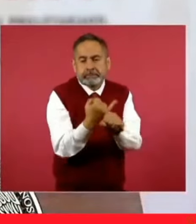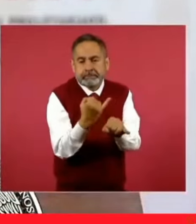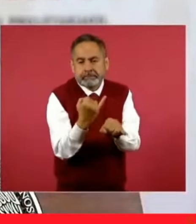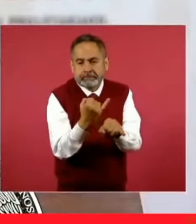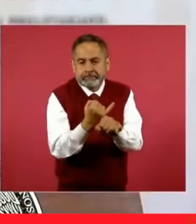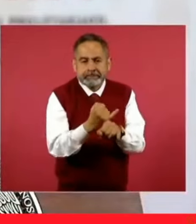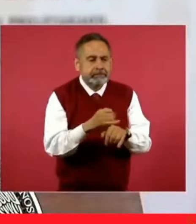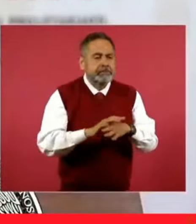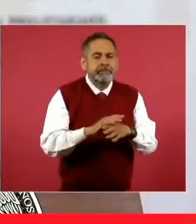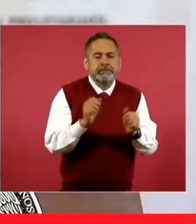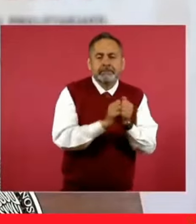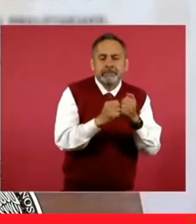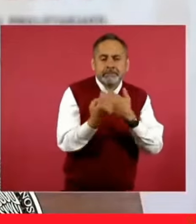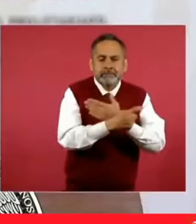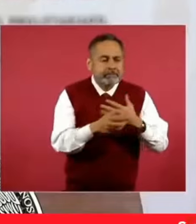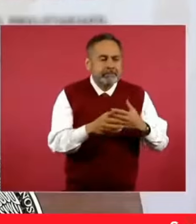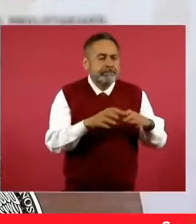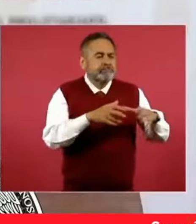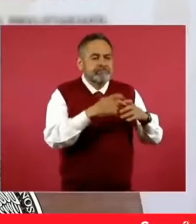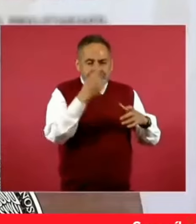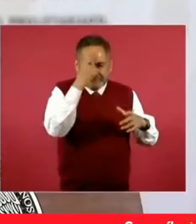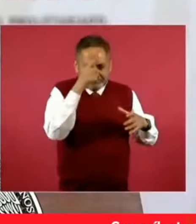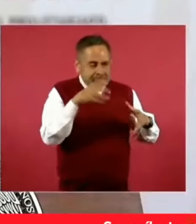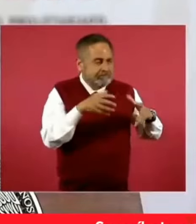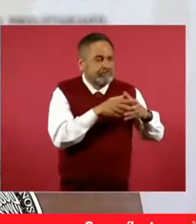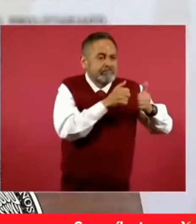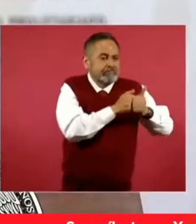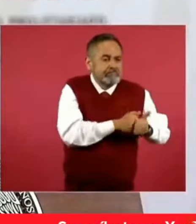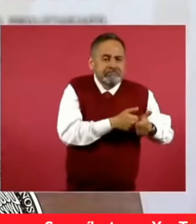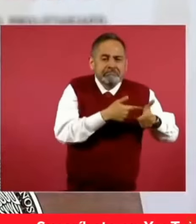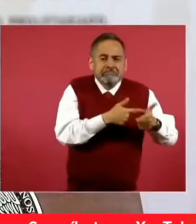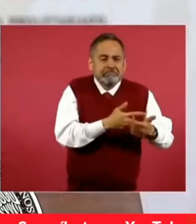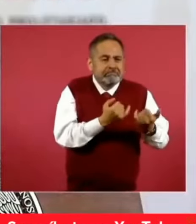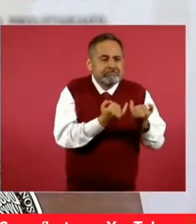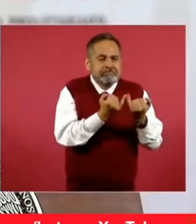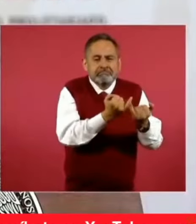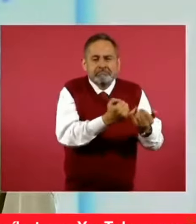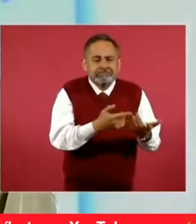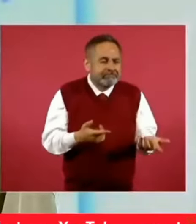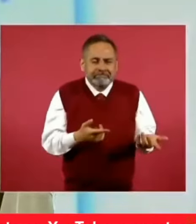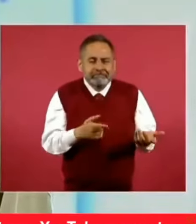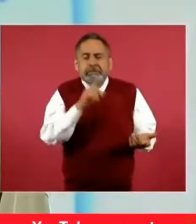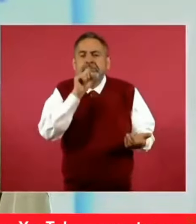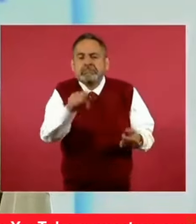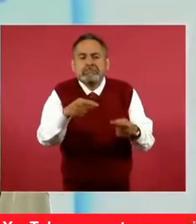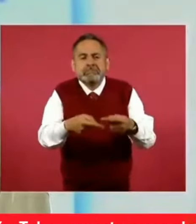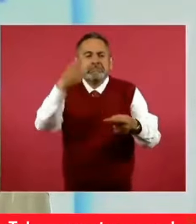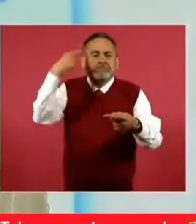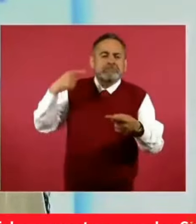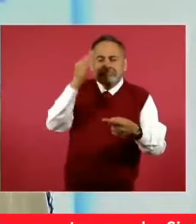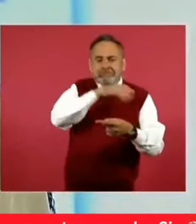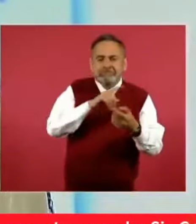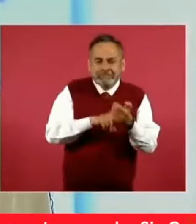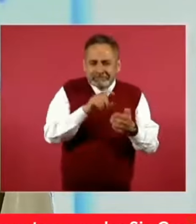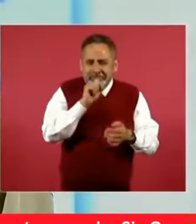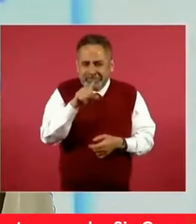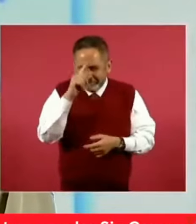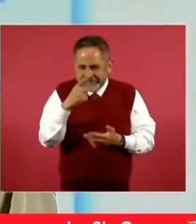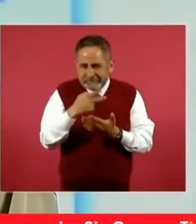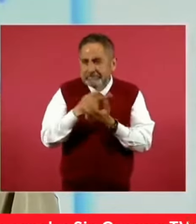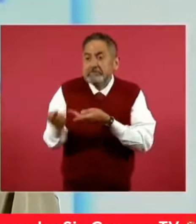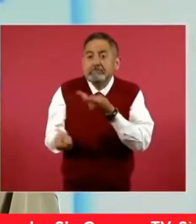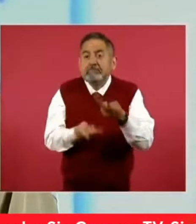redes con tendencia conservadora. Esto nos recuerda un poco a la campaña pasada de las encuestas estas